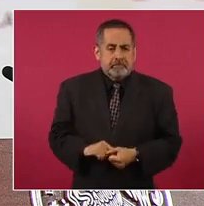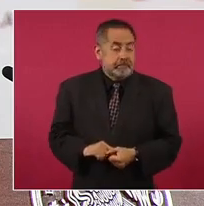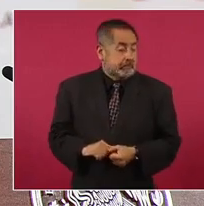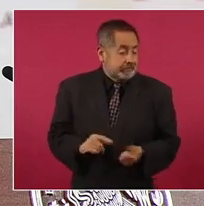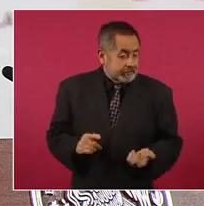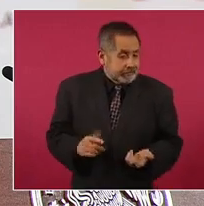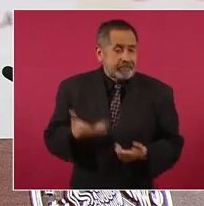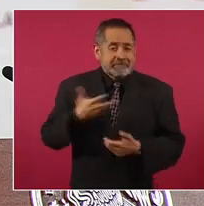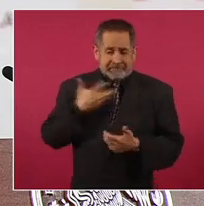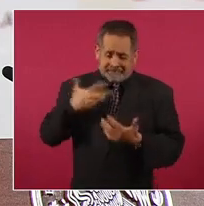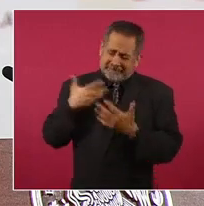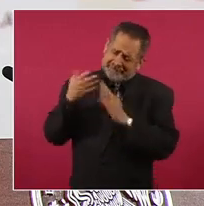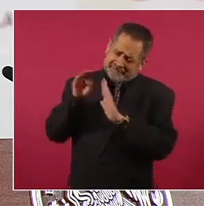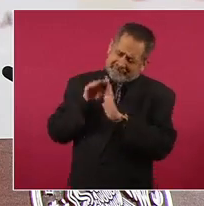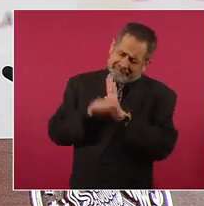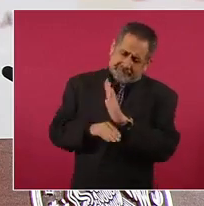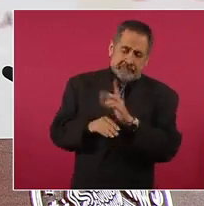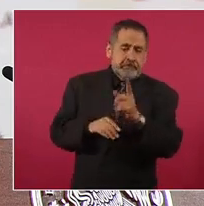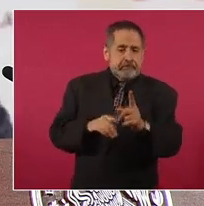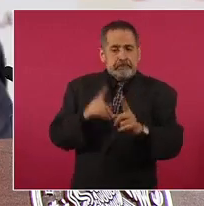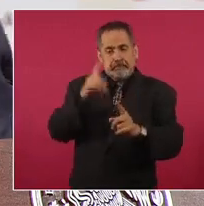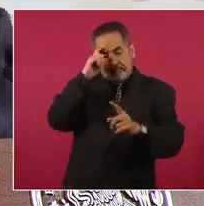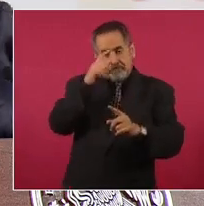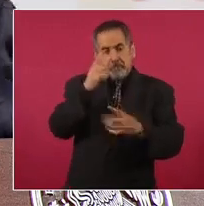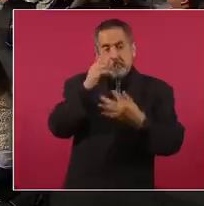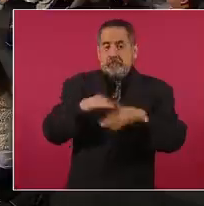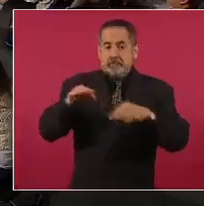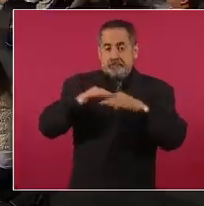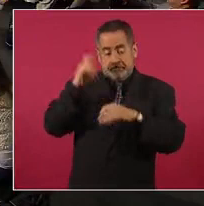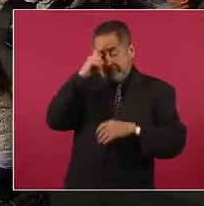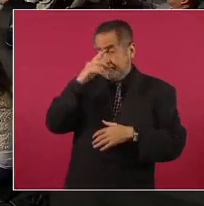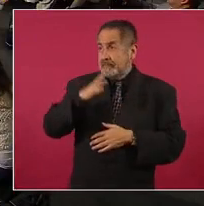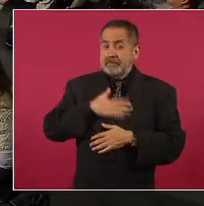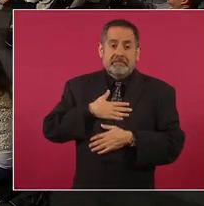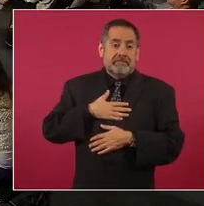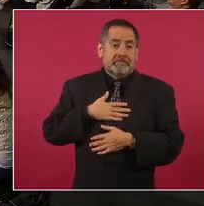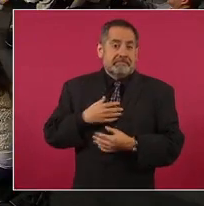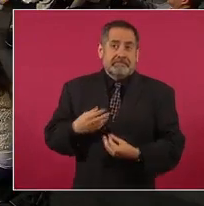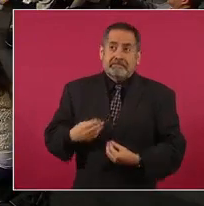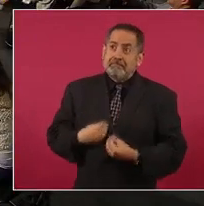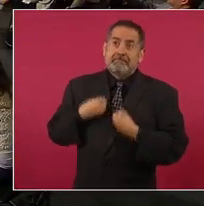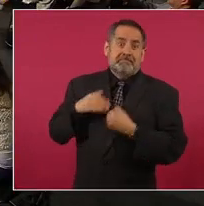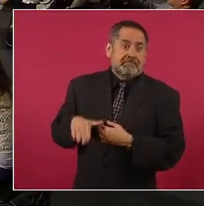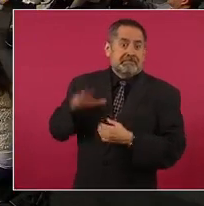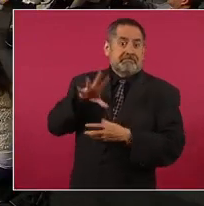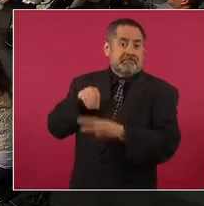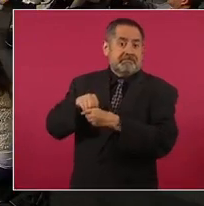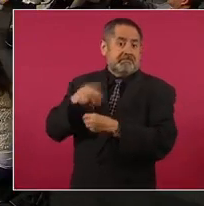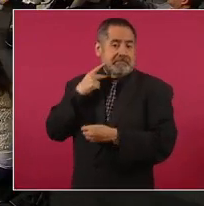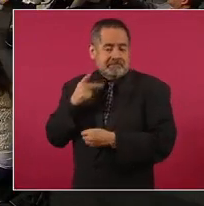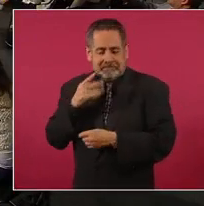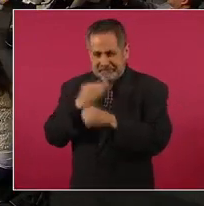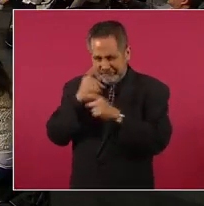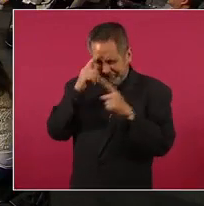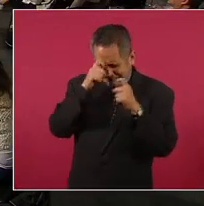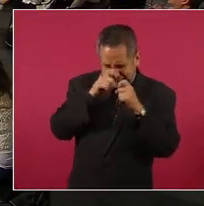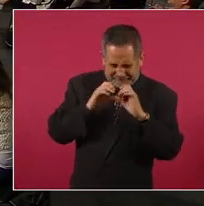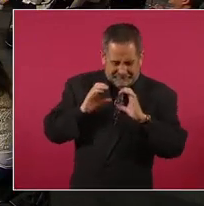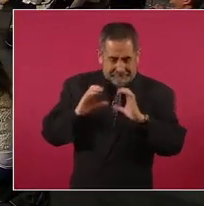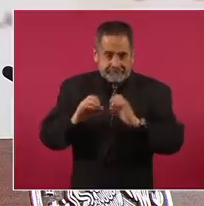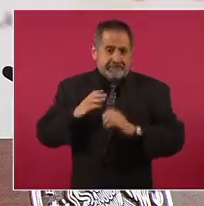que este es el reto más grande que yo he tenido dentro de la función pública y lo estamos encarando con